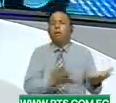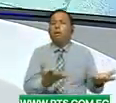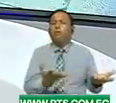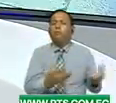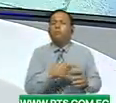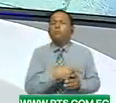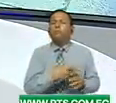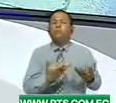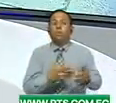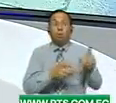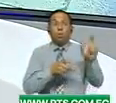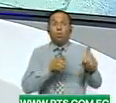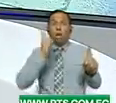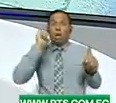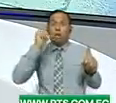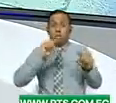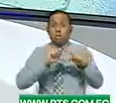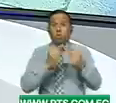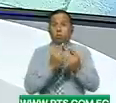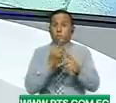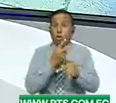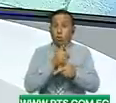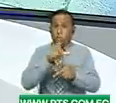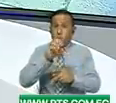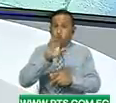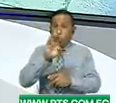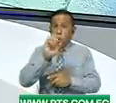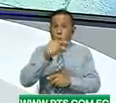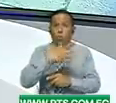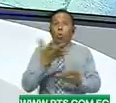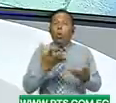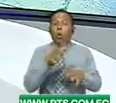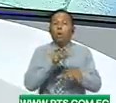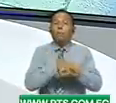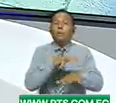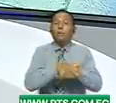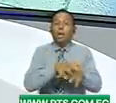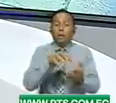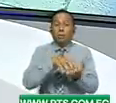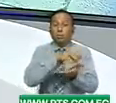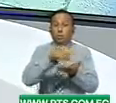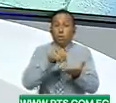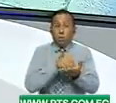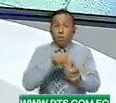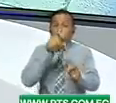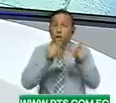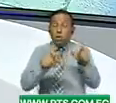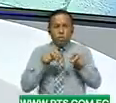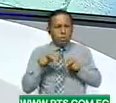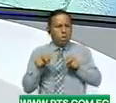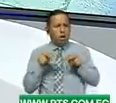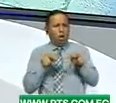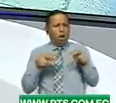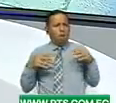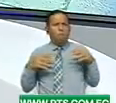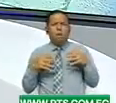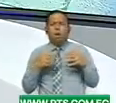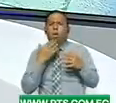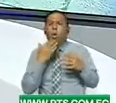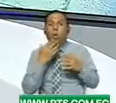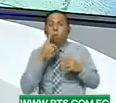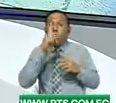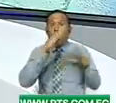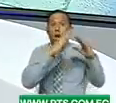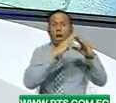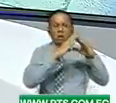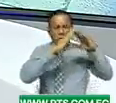se registraron en Machala, provincia de El Oro. Habitantes de esa ciudad vivieron momentos de terror, ya que hubo incursión en una